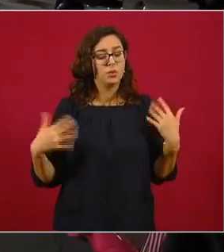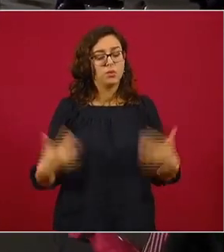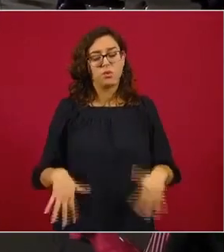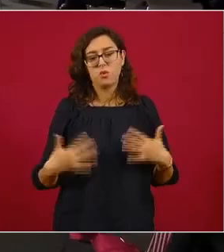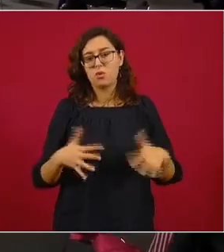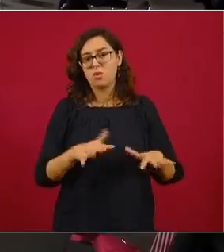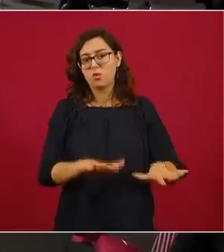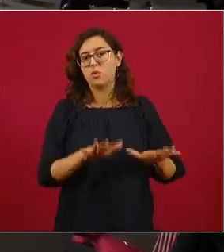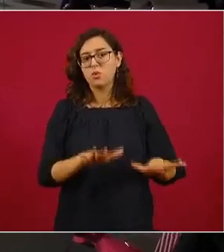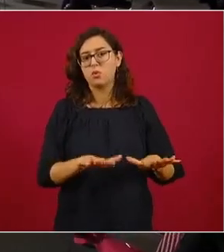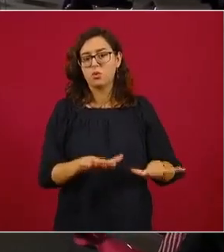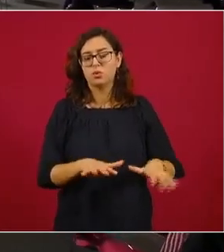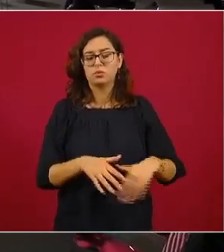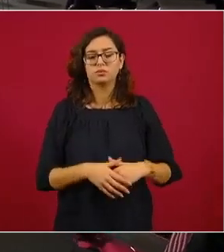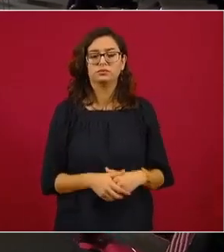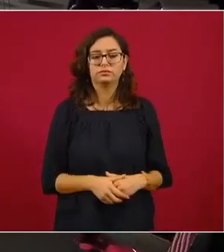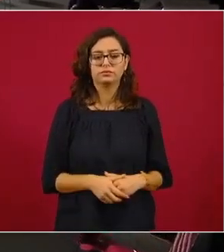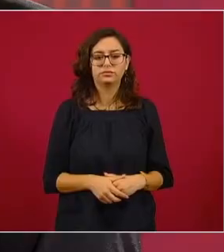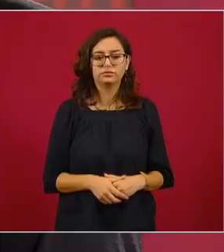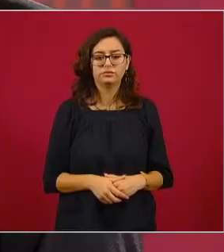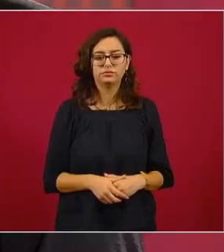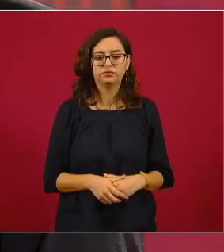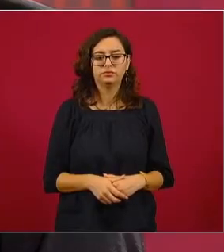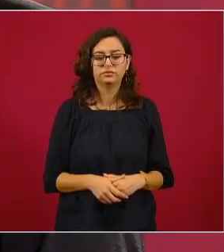participación. Y